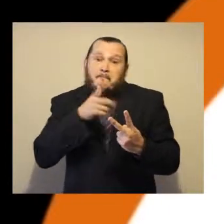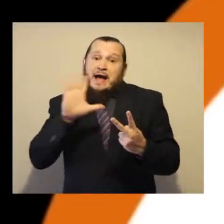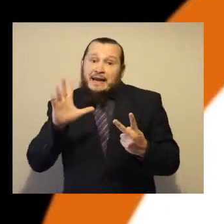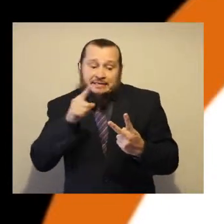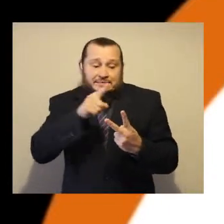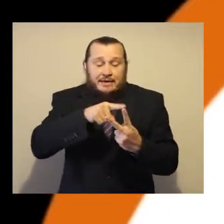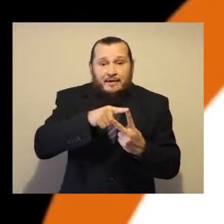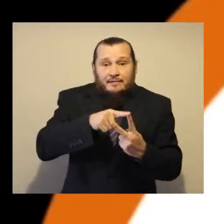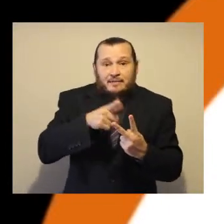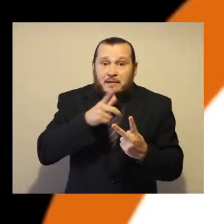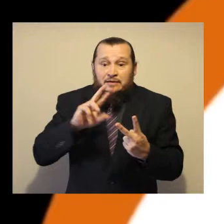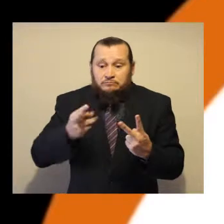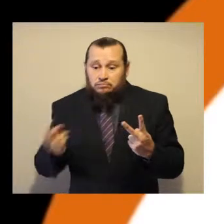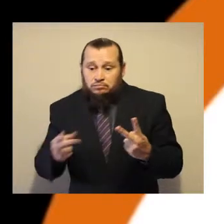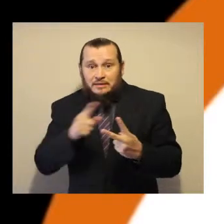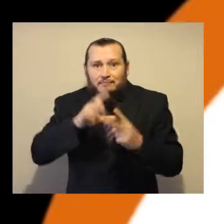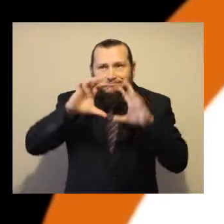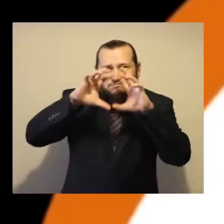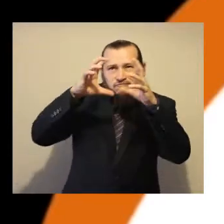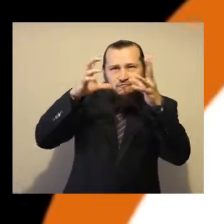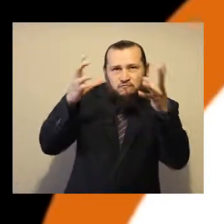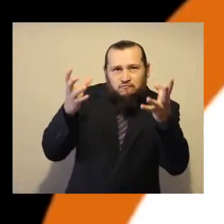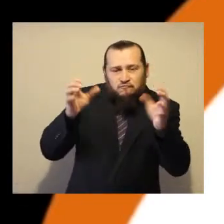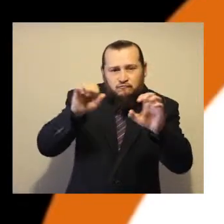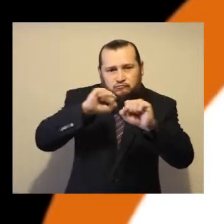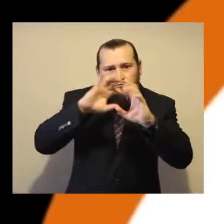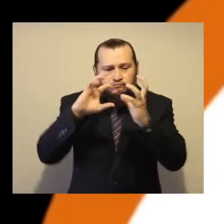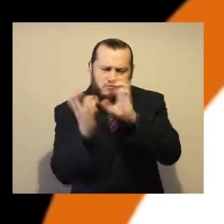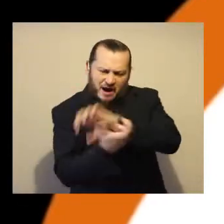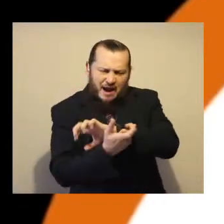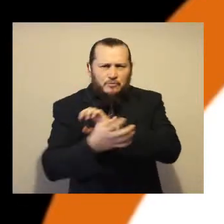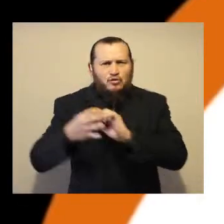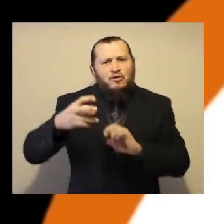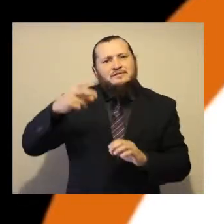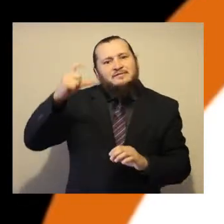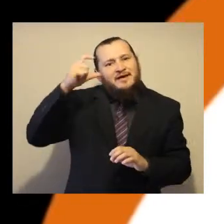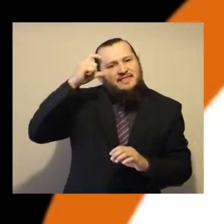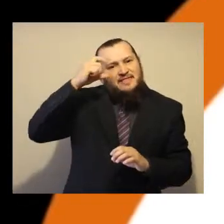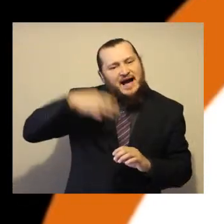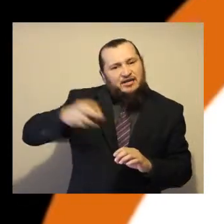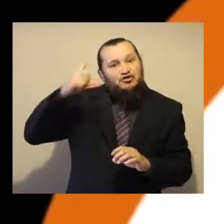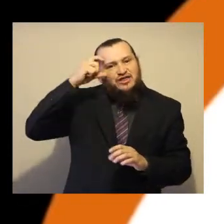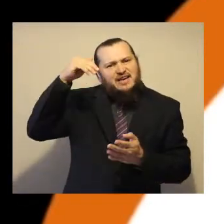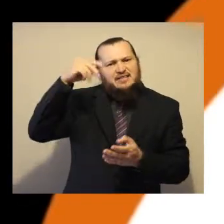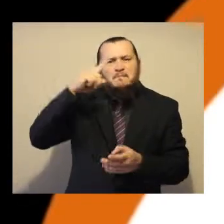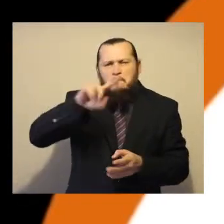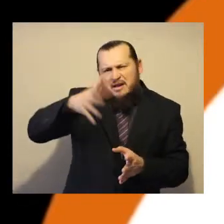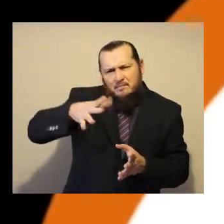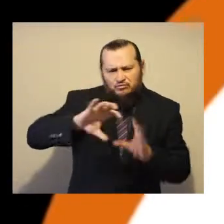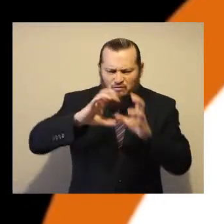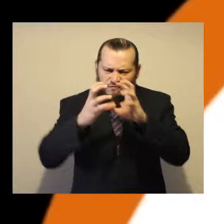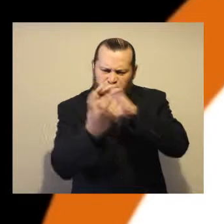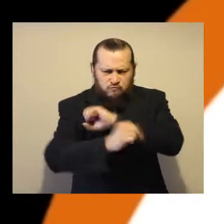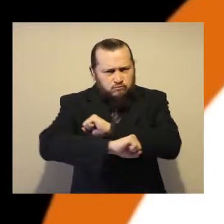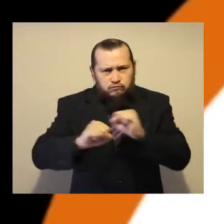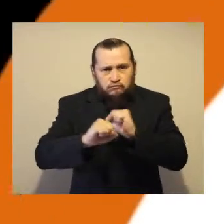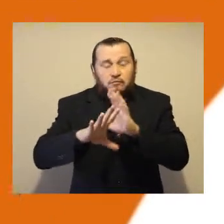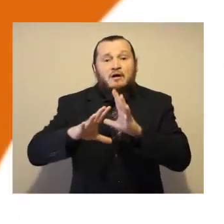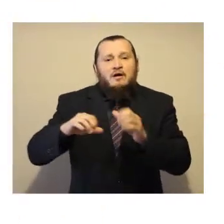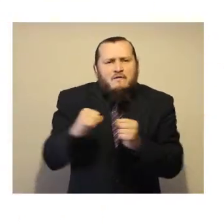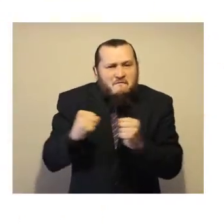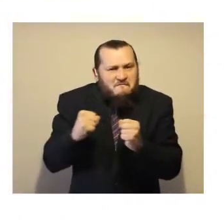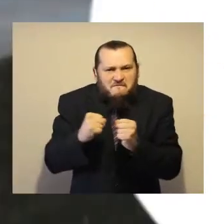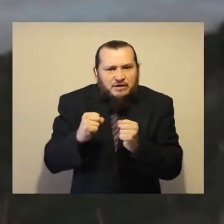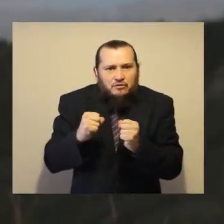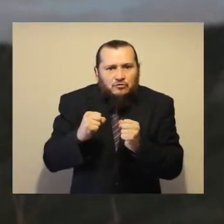postulado varios factores, entre ellos el cambio ambiental ocurrido hace 10.000 años, momento en el que ingresamos a un